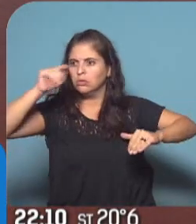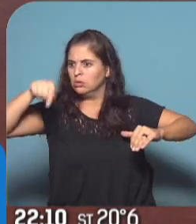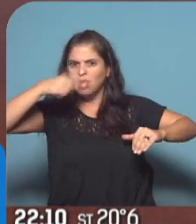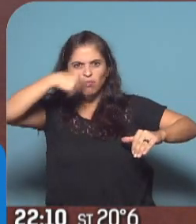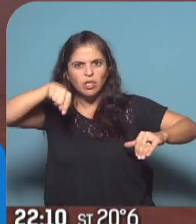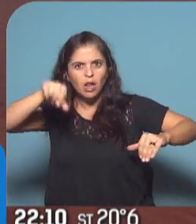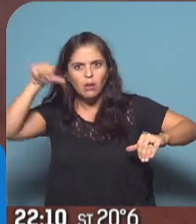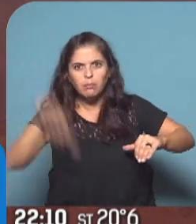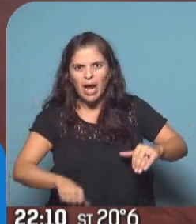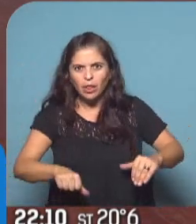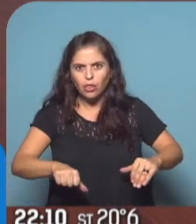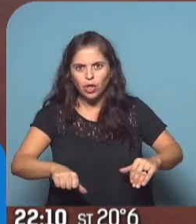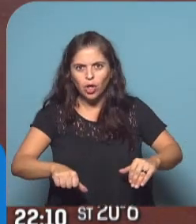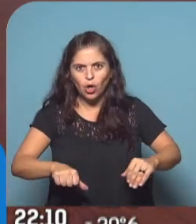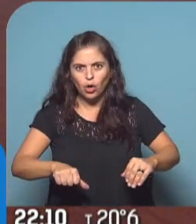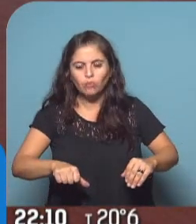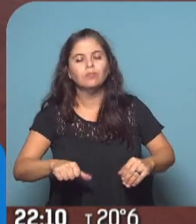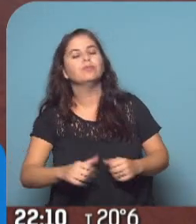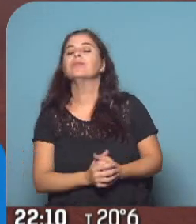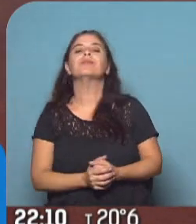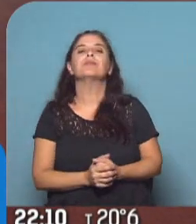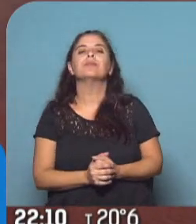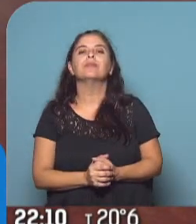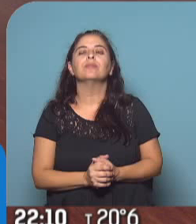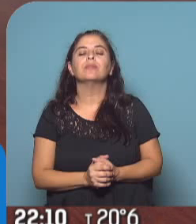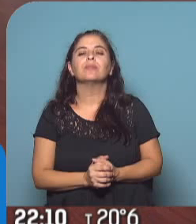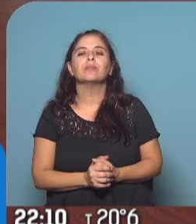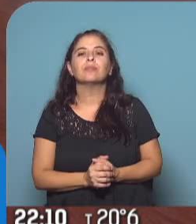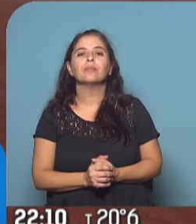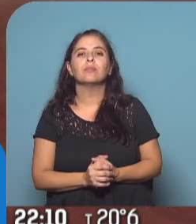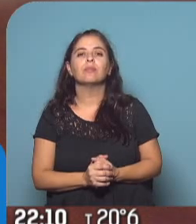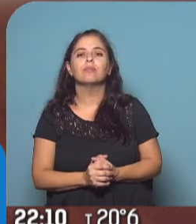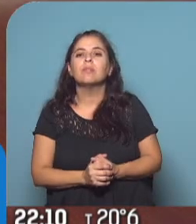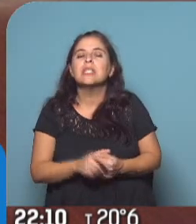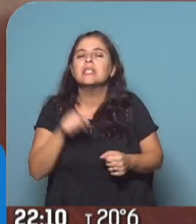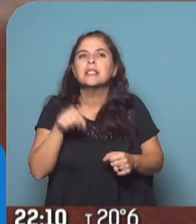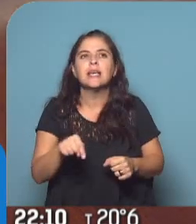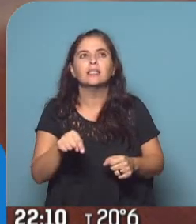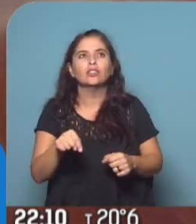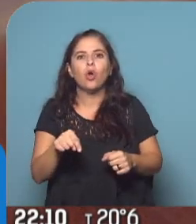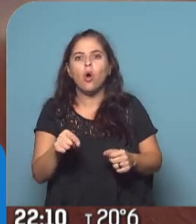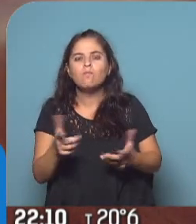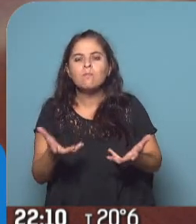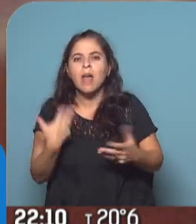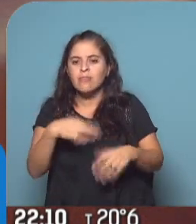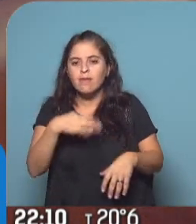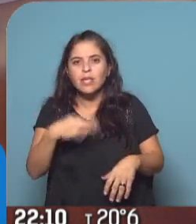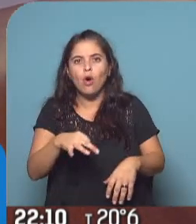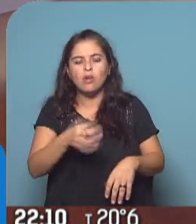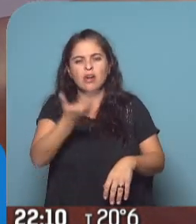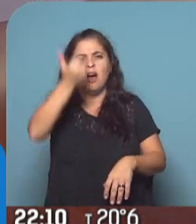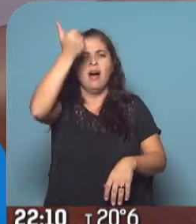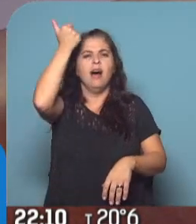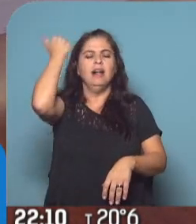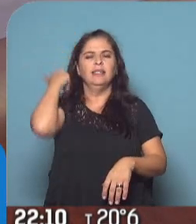de aguantar la presión de un gran imperio, que fue como una narrativa de soportar al enemigo y como que lo ha